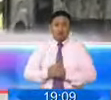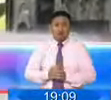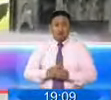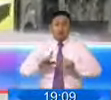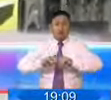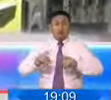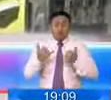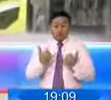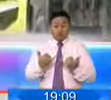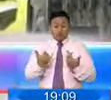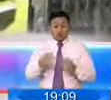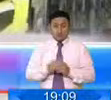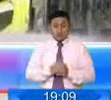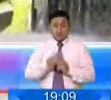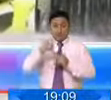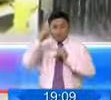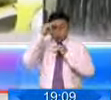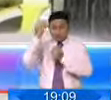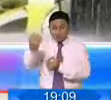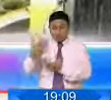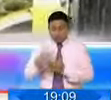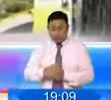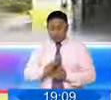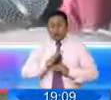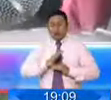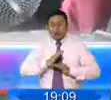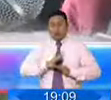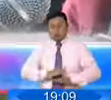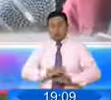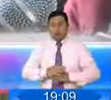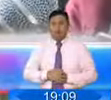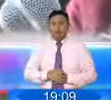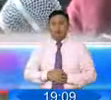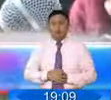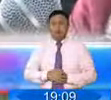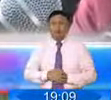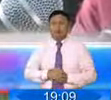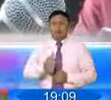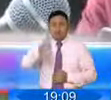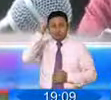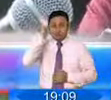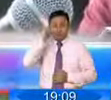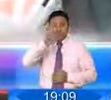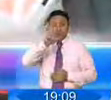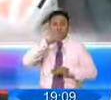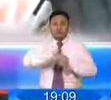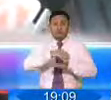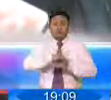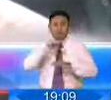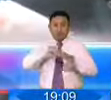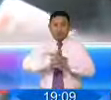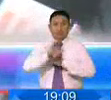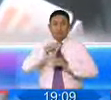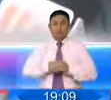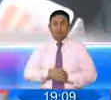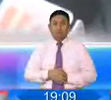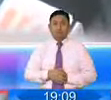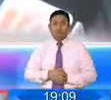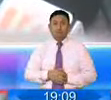embargo, hoy, después de la noticia, han vuelto a sentir tranquilidad. Yo entré ayer a las 3 de la tarde. Salí en teléfono